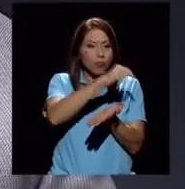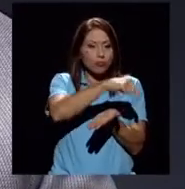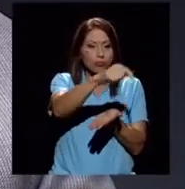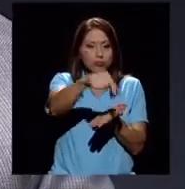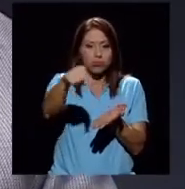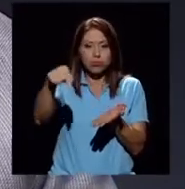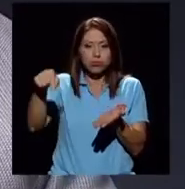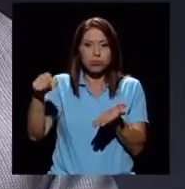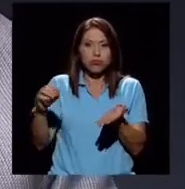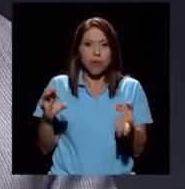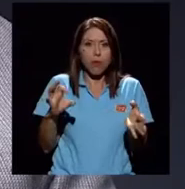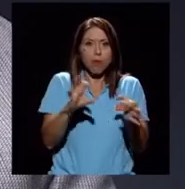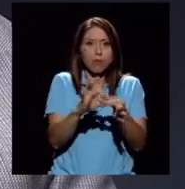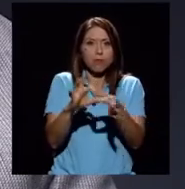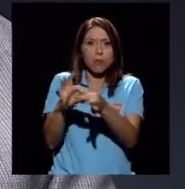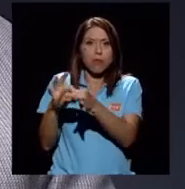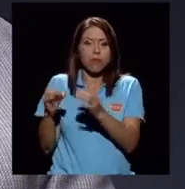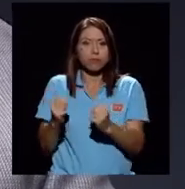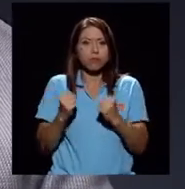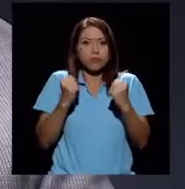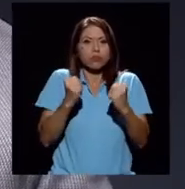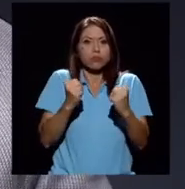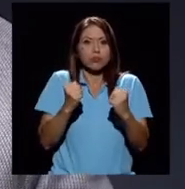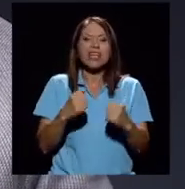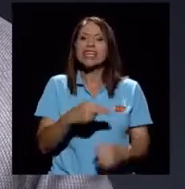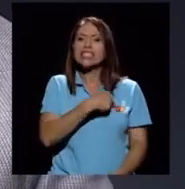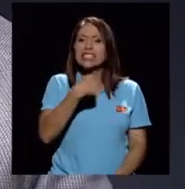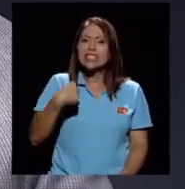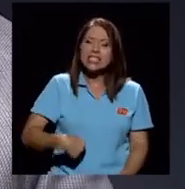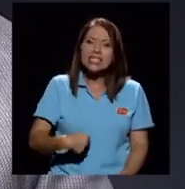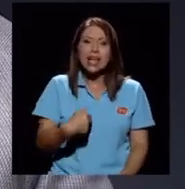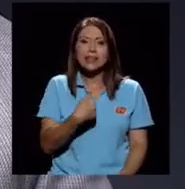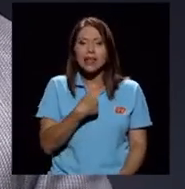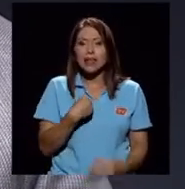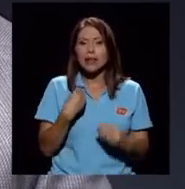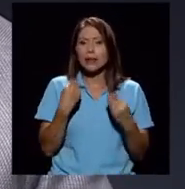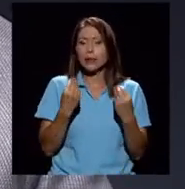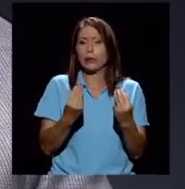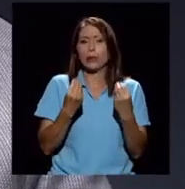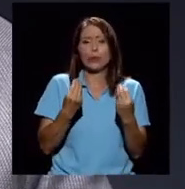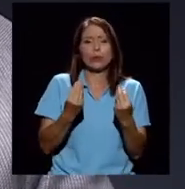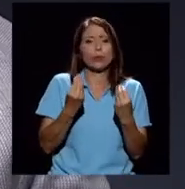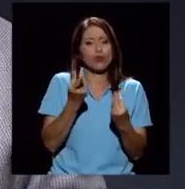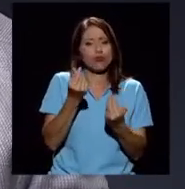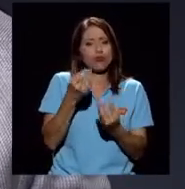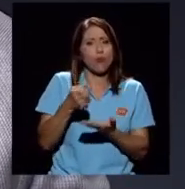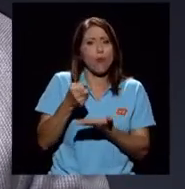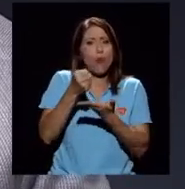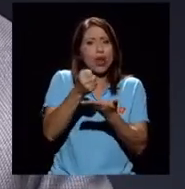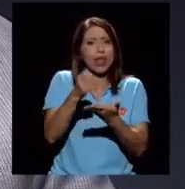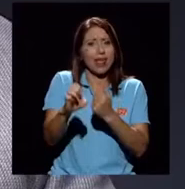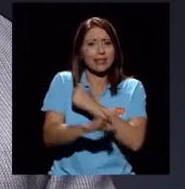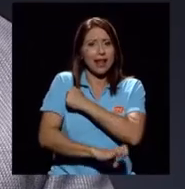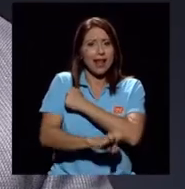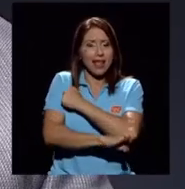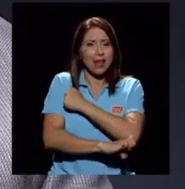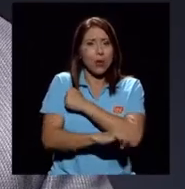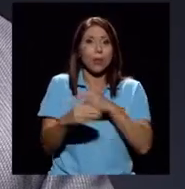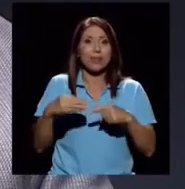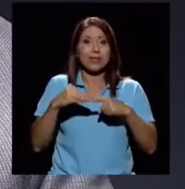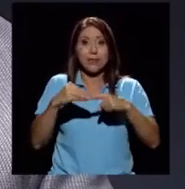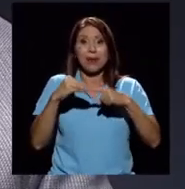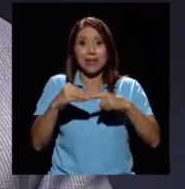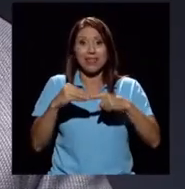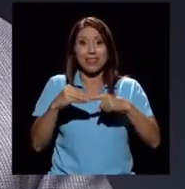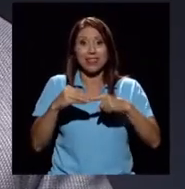china tiene una cantidad increíble de reservas en moneda extranjera principalmente bonos de tesoro de